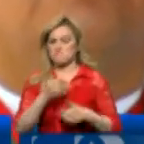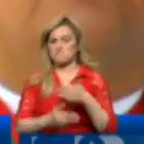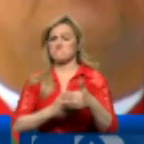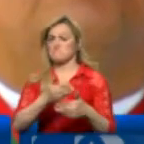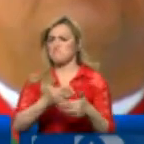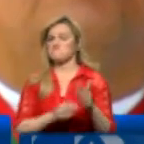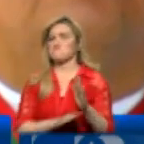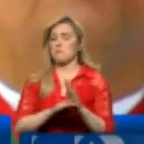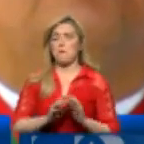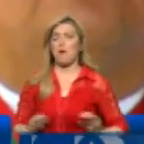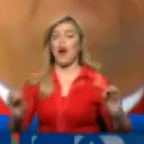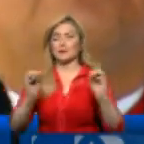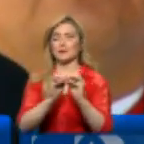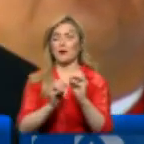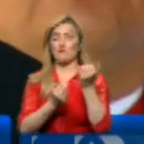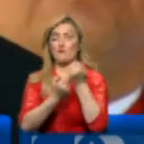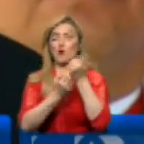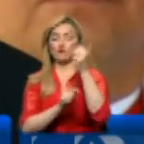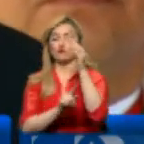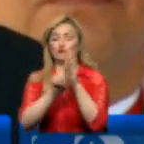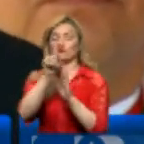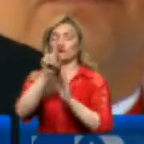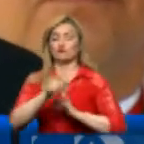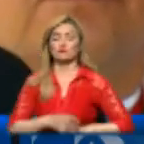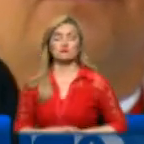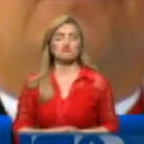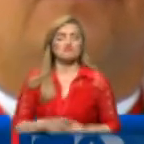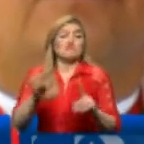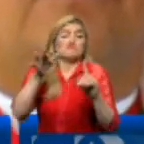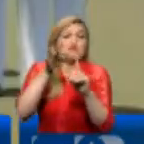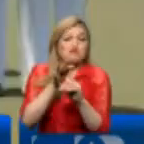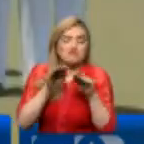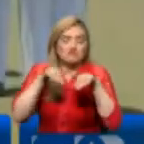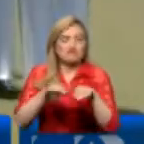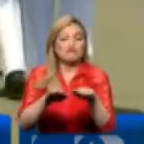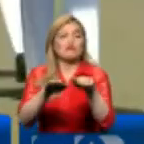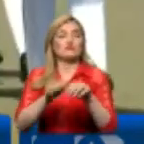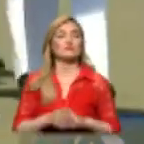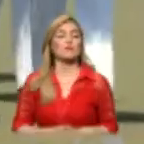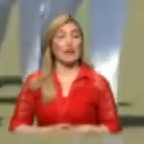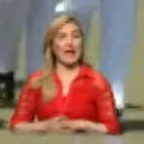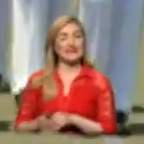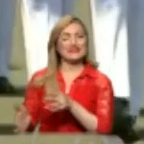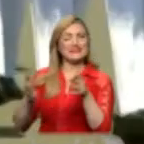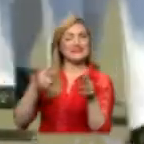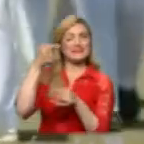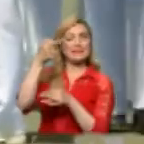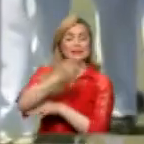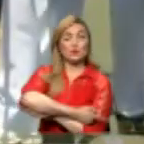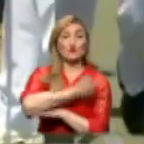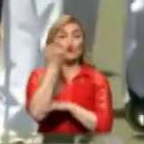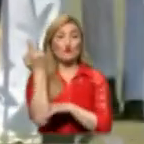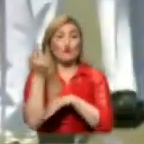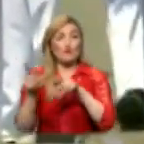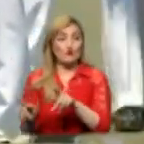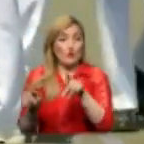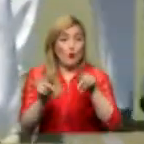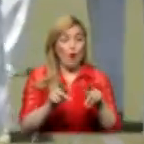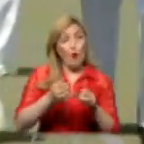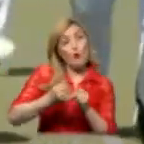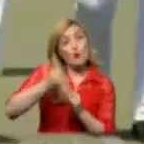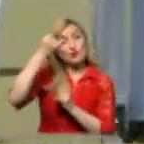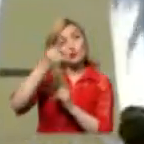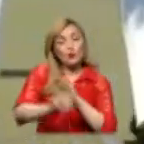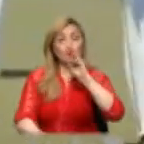y el apoyo al desarrollo, especialmente de nuestro mar. Se espera también que en los próximos días esté listo el último